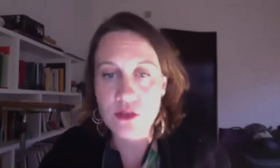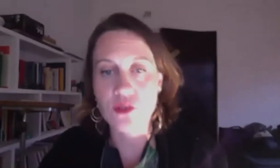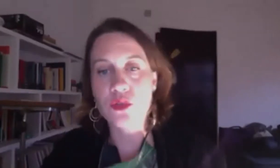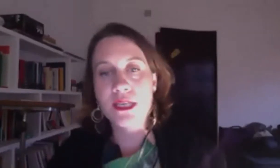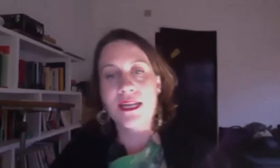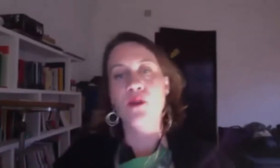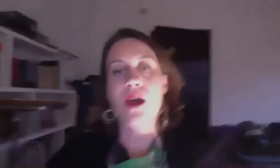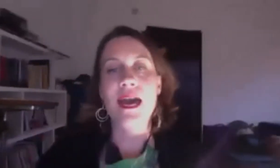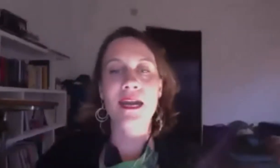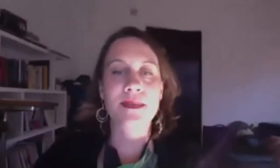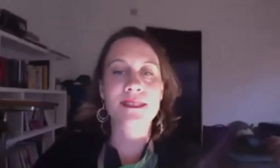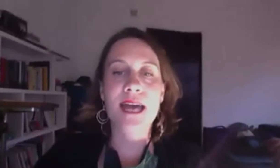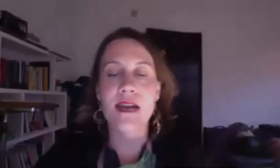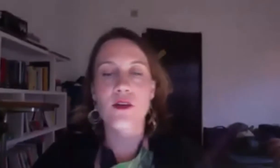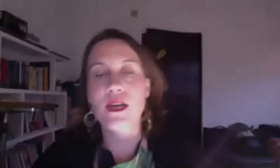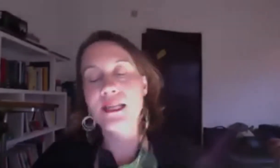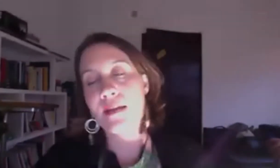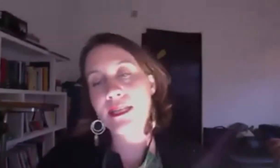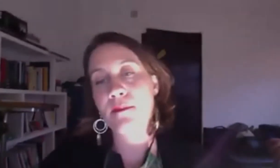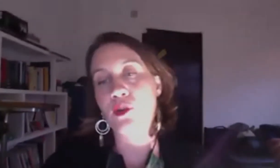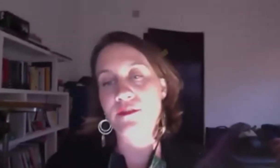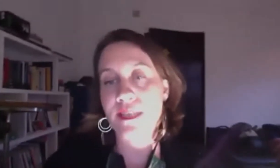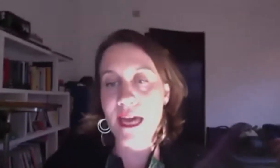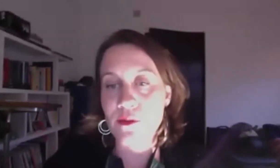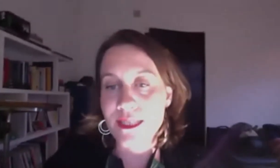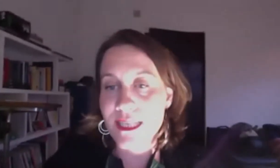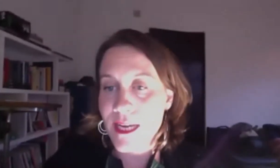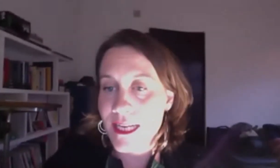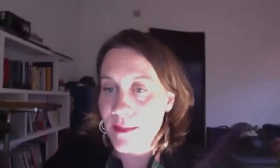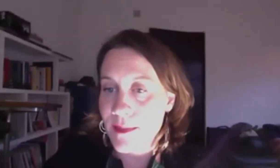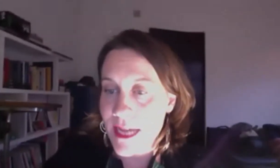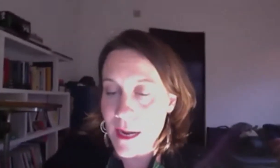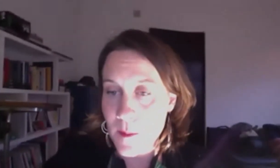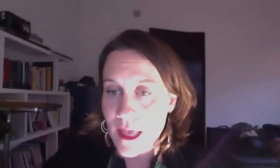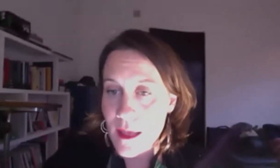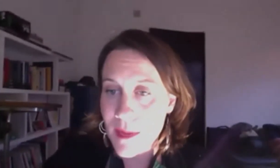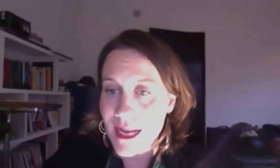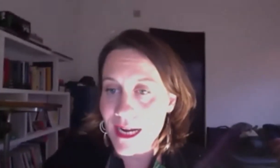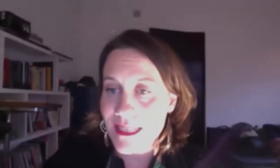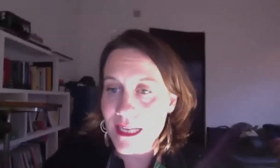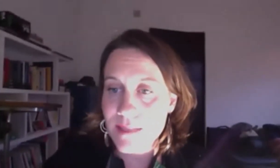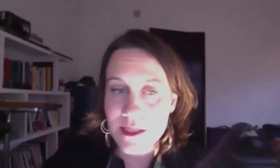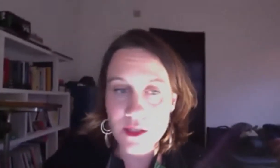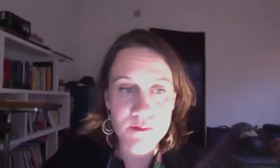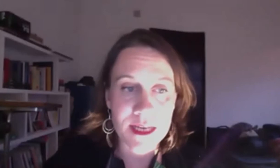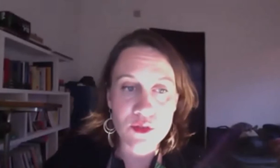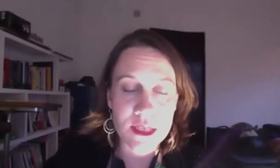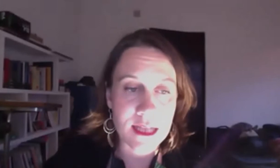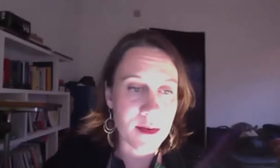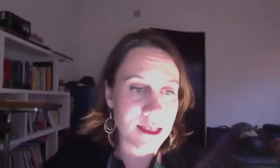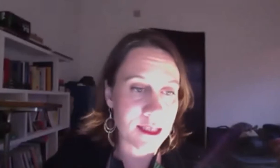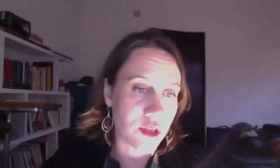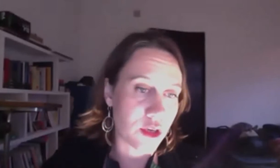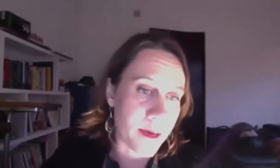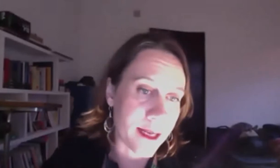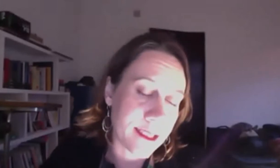cuales construir, adecuar, repensar o radicalmente modificar nuestras maneras de habitar para realizar espacios más